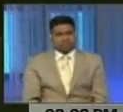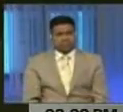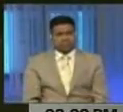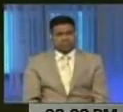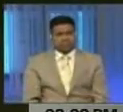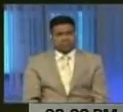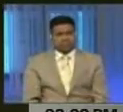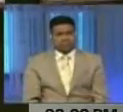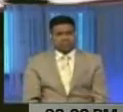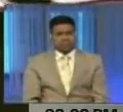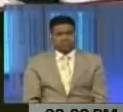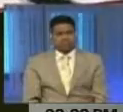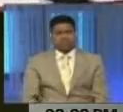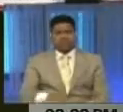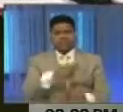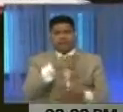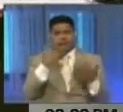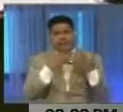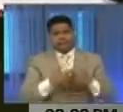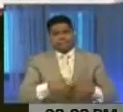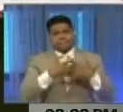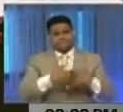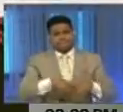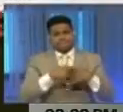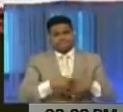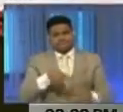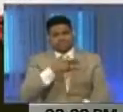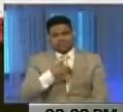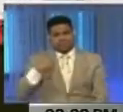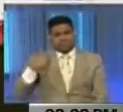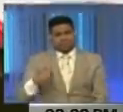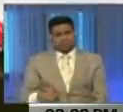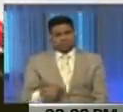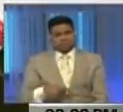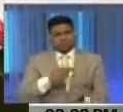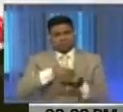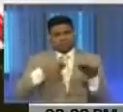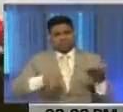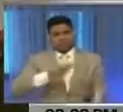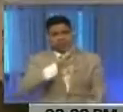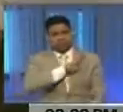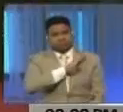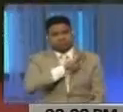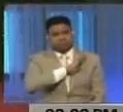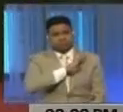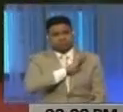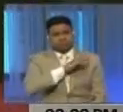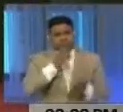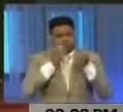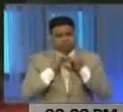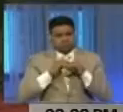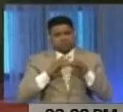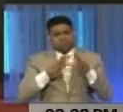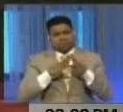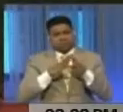Yankuang Group es una empresa minera de la República Popular de China, de propiedad pública, constituida en el año de